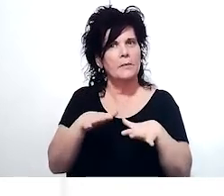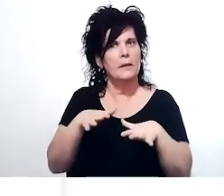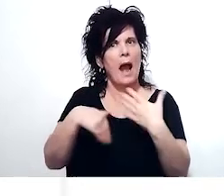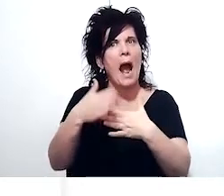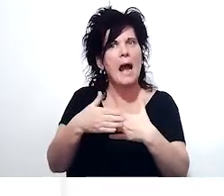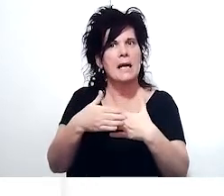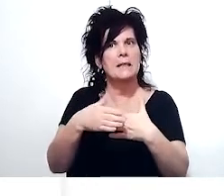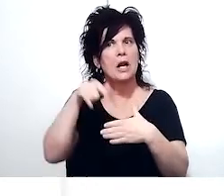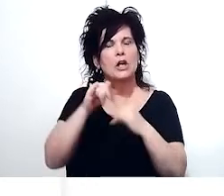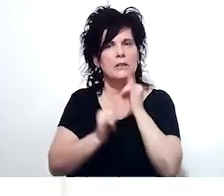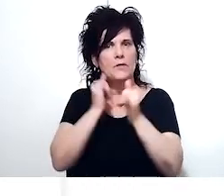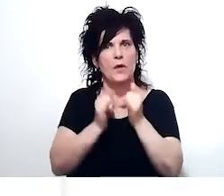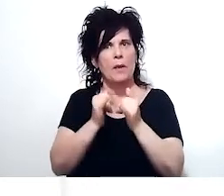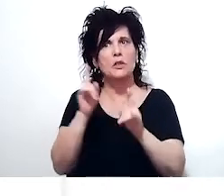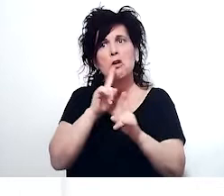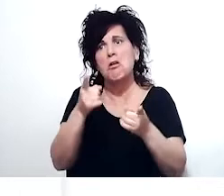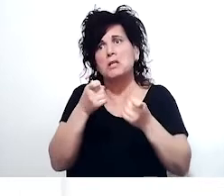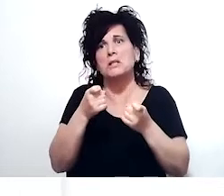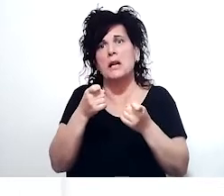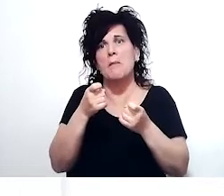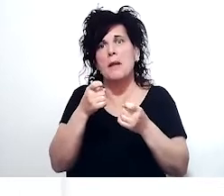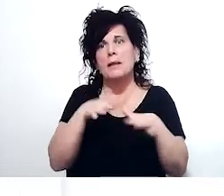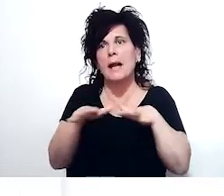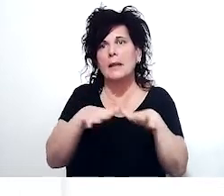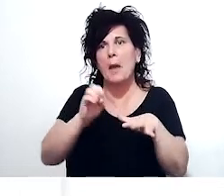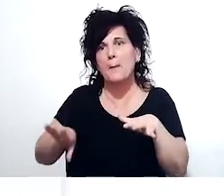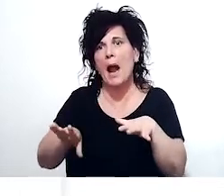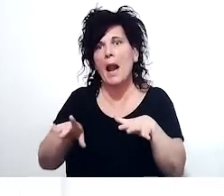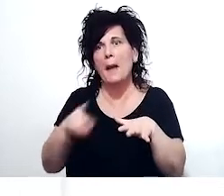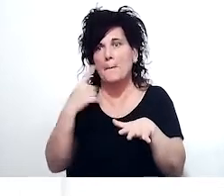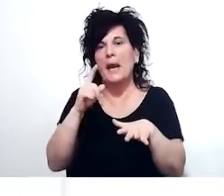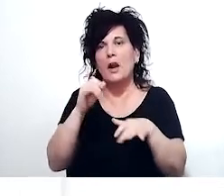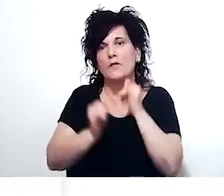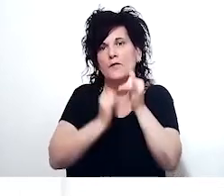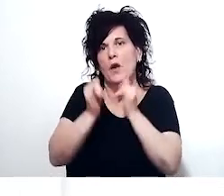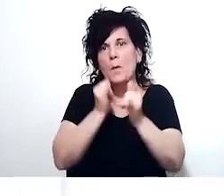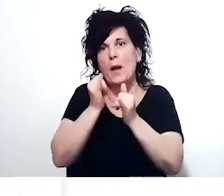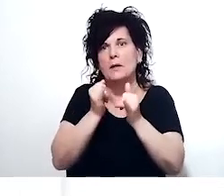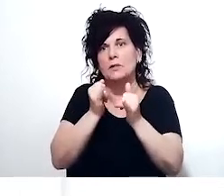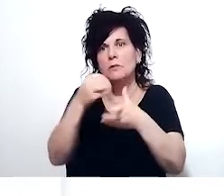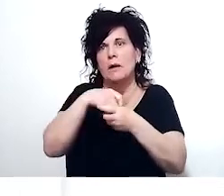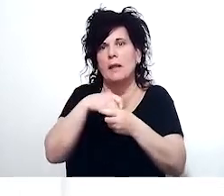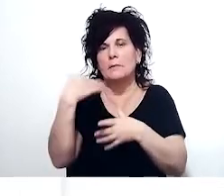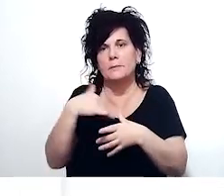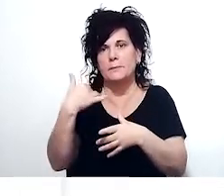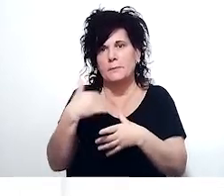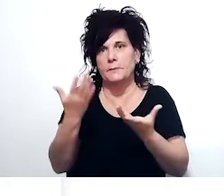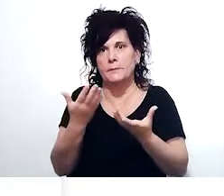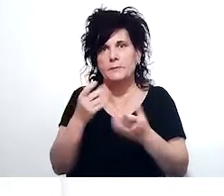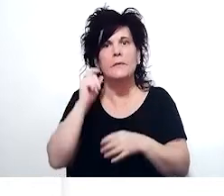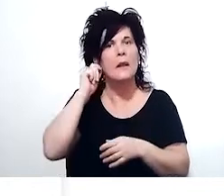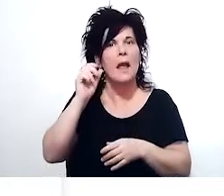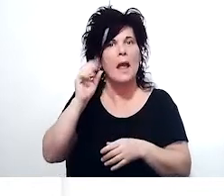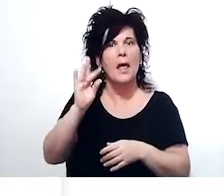no necesariamente son malas, pero hay que por lo menos ponerlas en un marco regulatorio. Entonces, el GDPR le agrega a todas